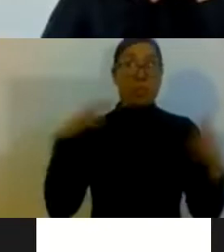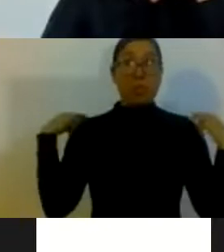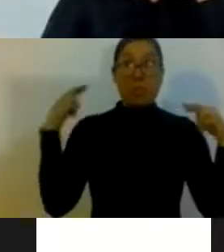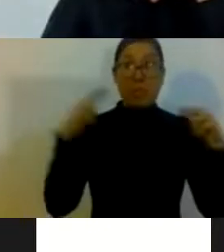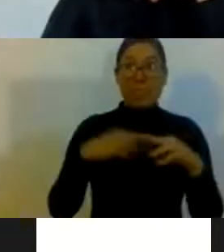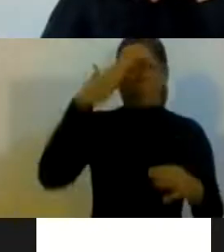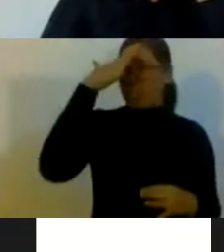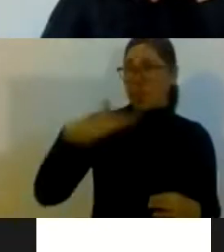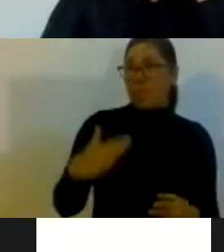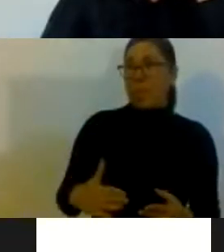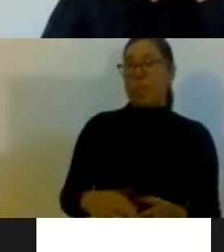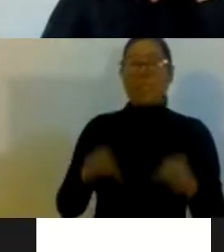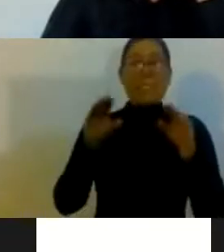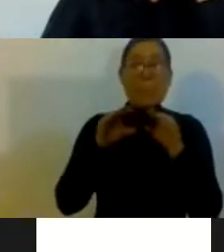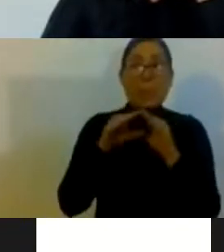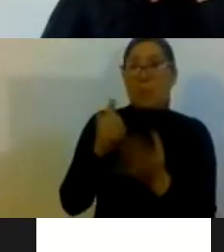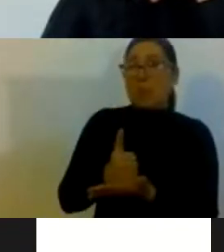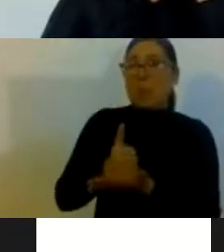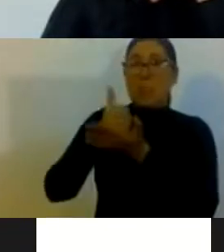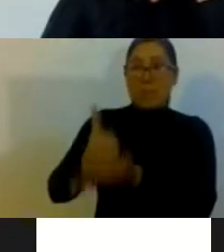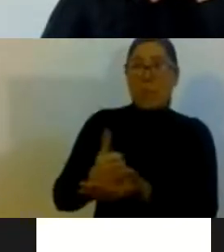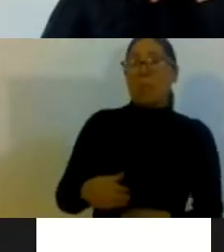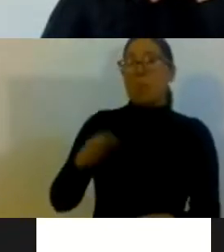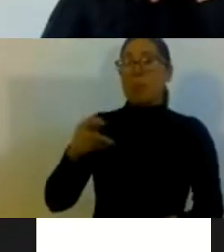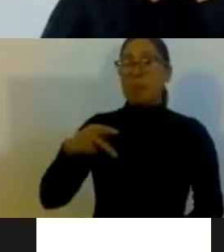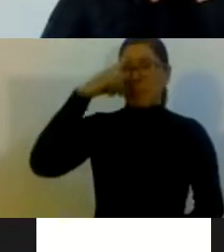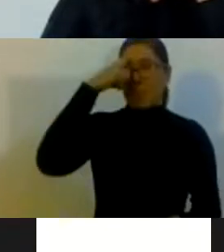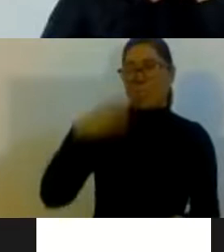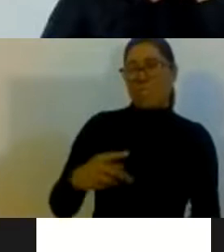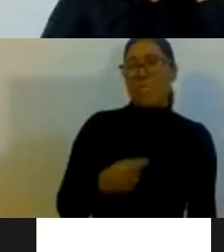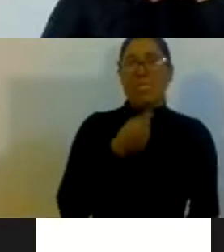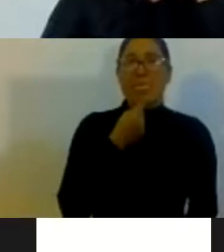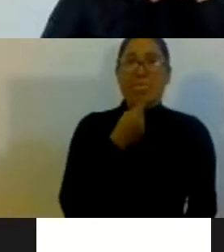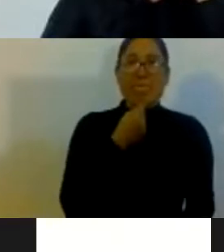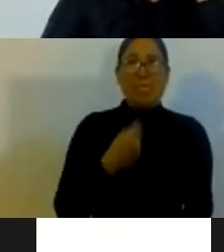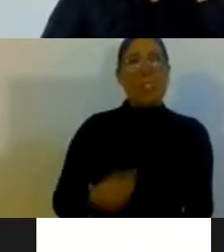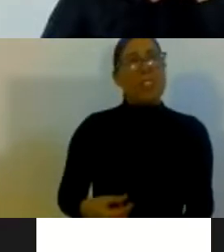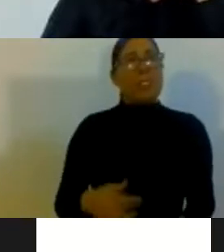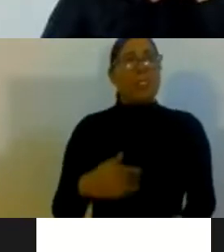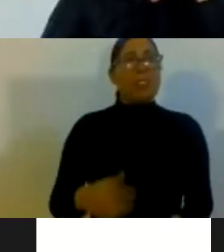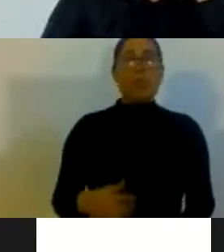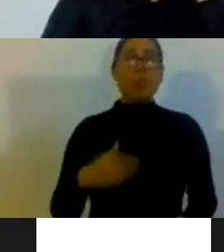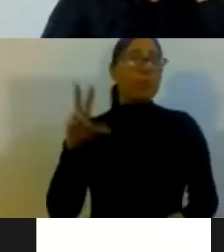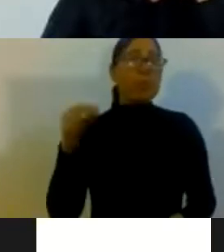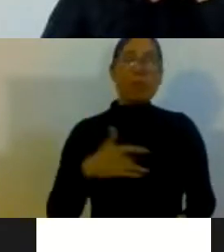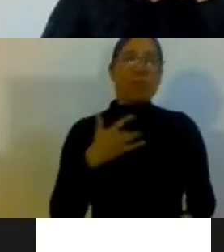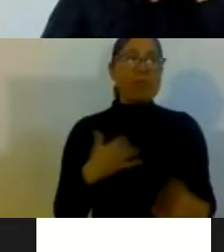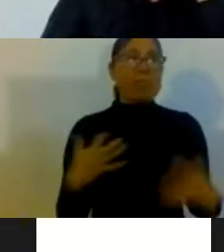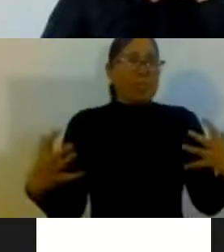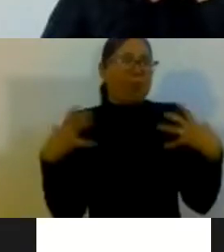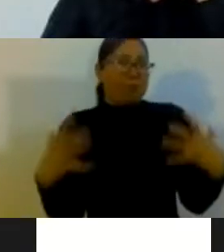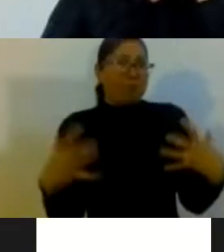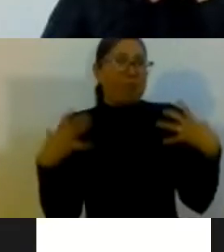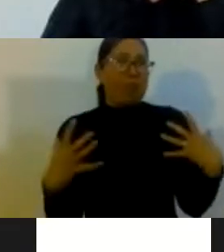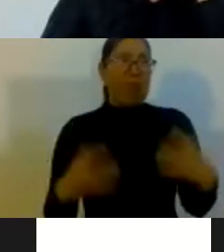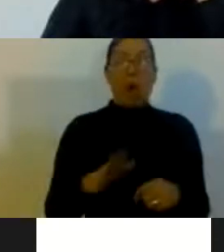no se sienta tan frustrado, tan desanimado, porque digo, hay veces que hasta creen que es su culpa cuando realmente nada que ver.